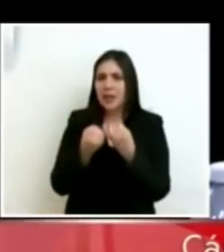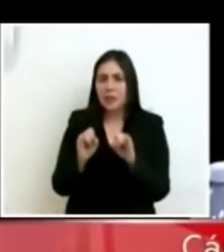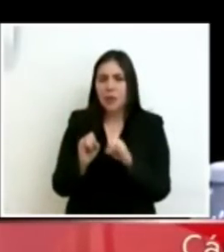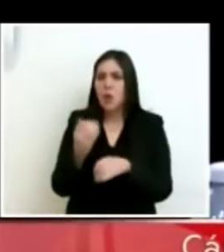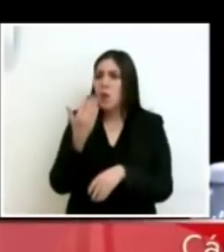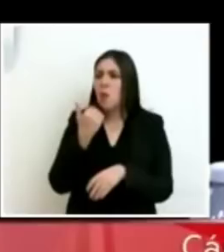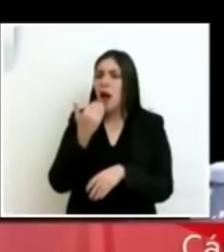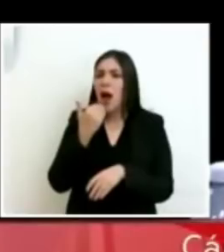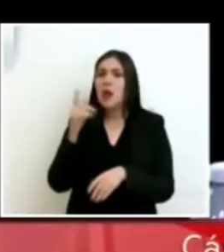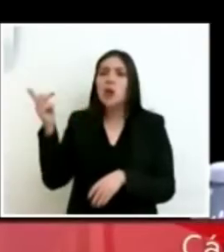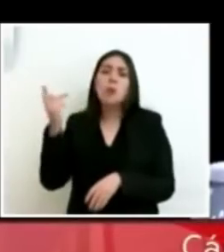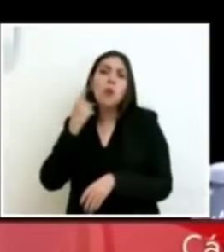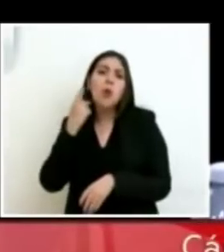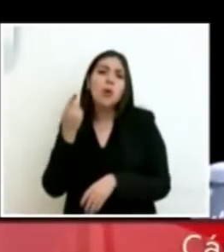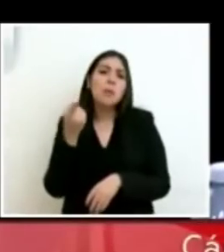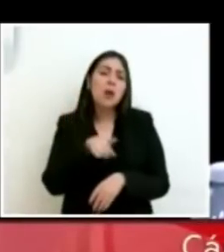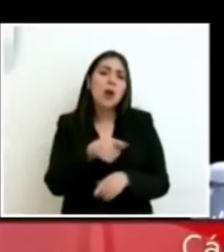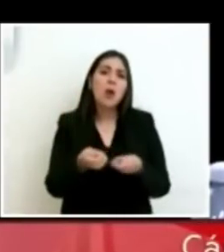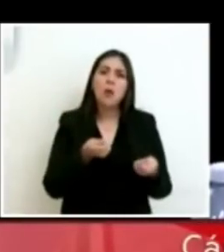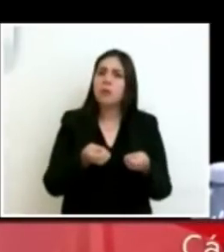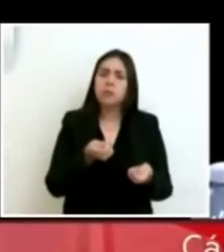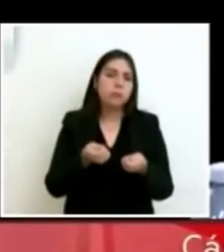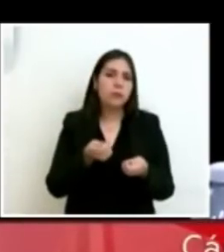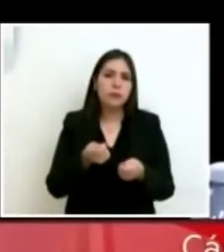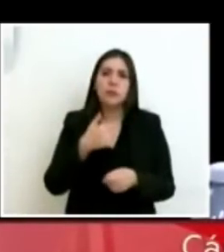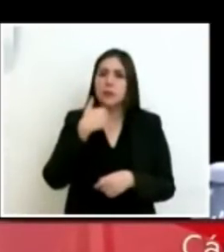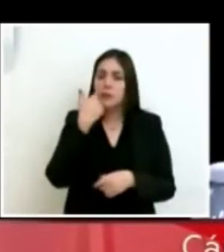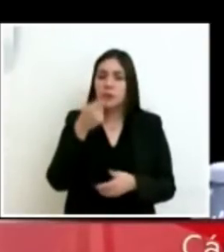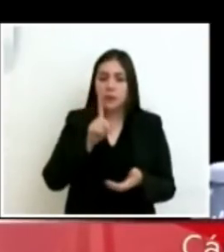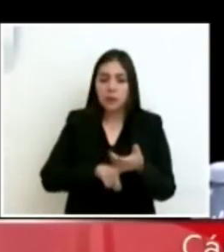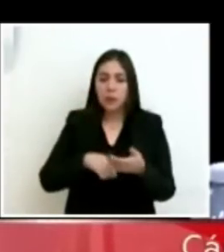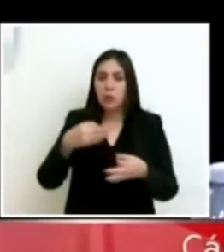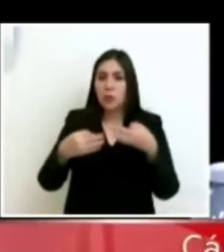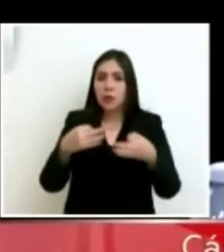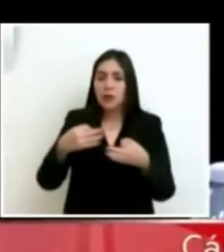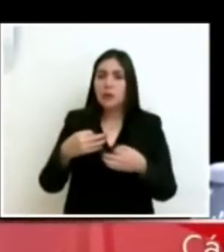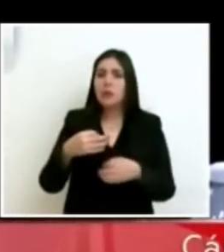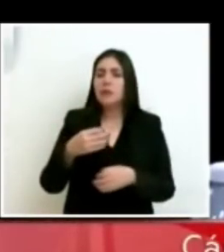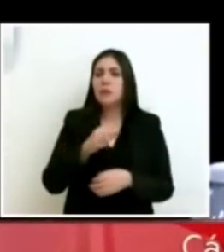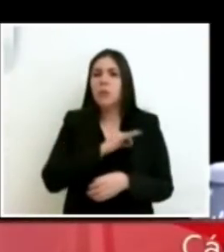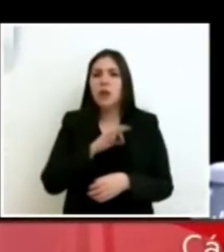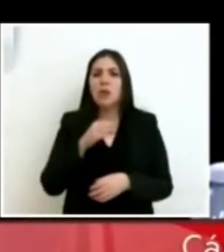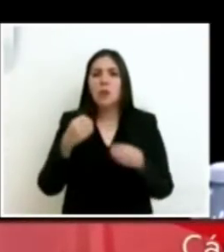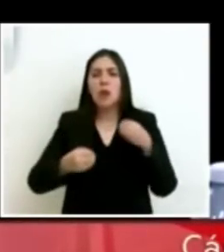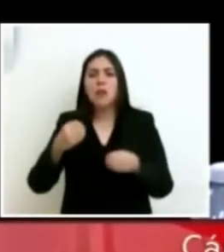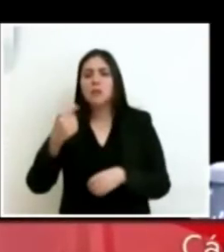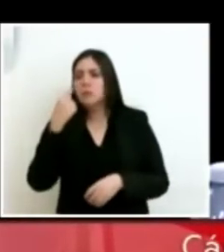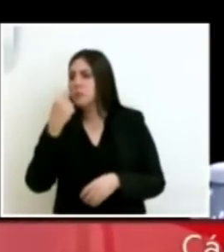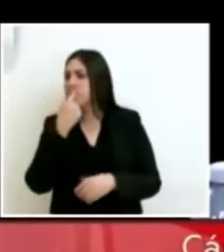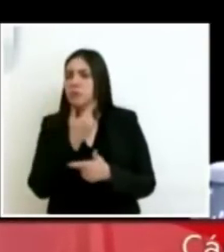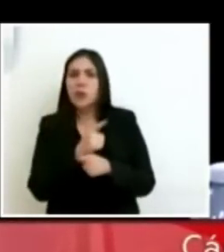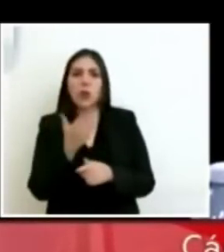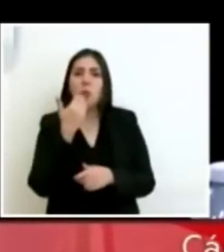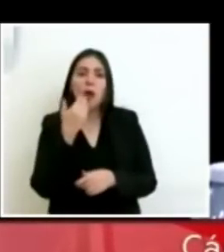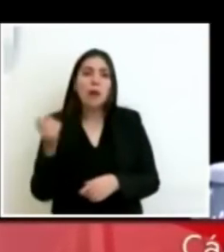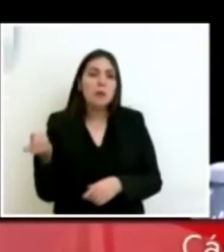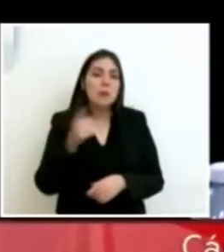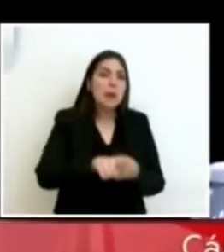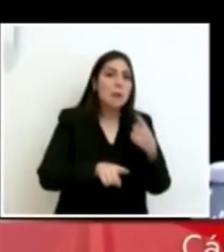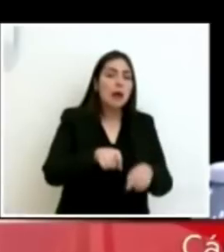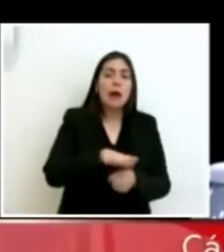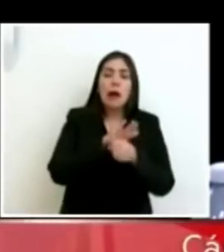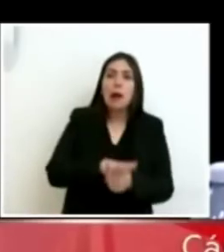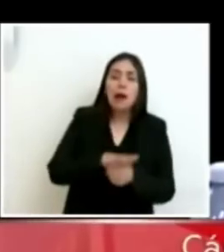político, un poder judicial con juzgadores libres y sin presión. La justicia no debe ser un